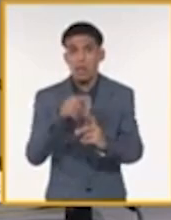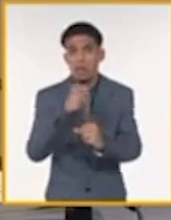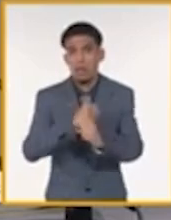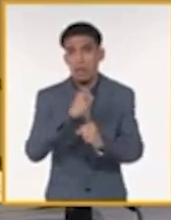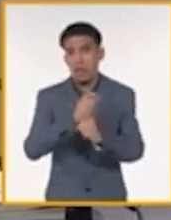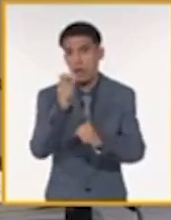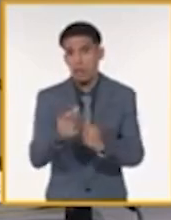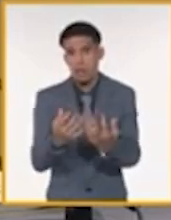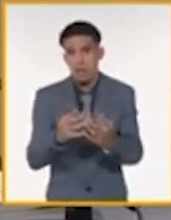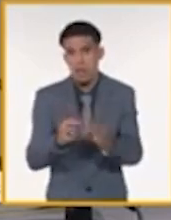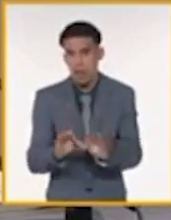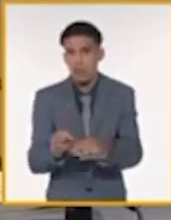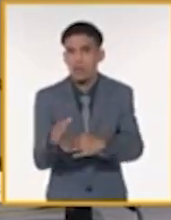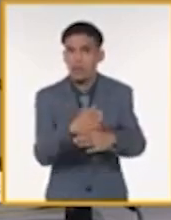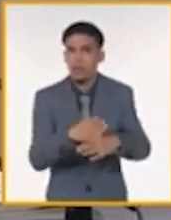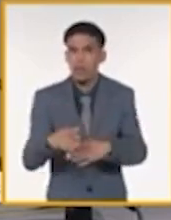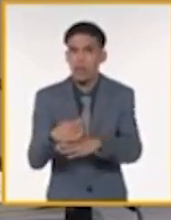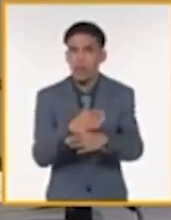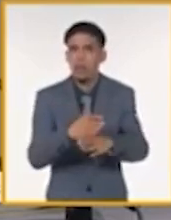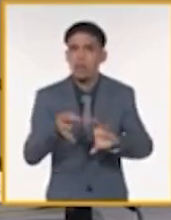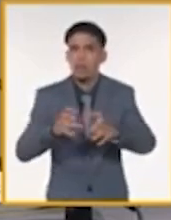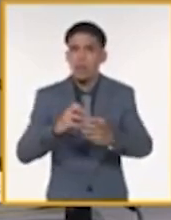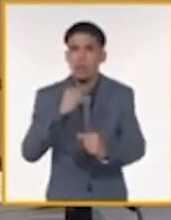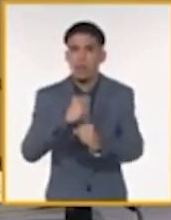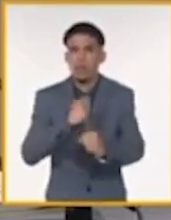actividades en los distintos sectores de la de la economía